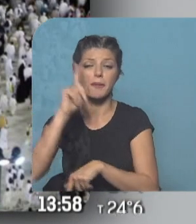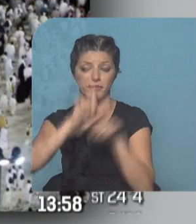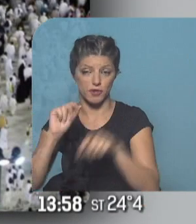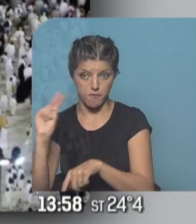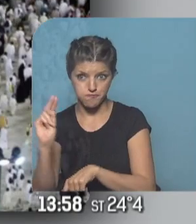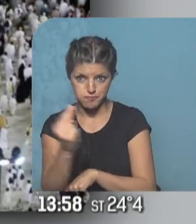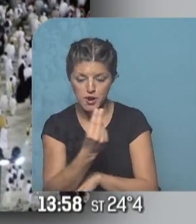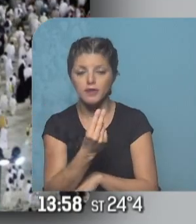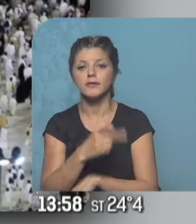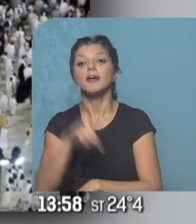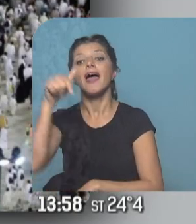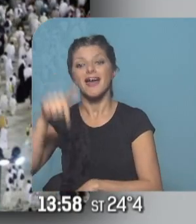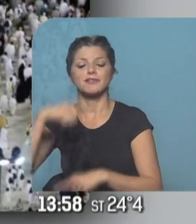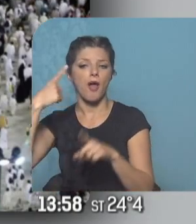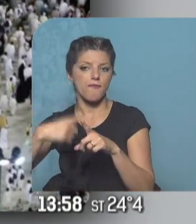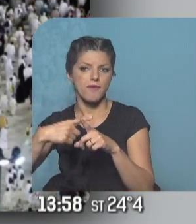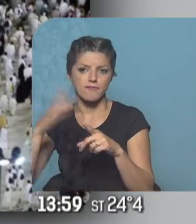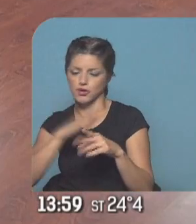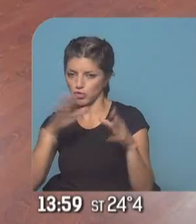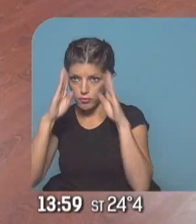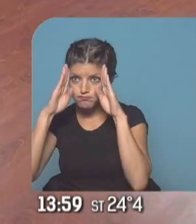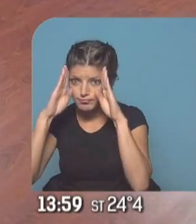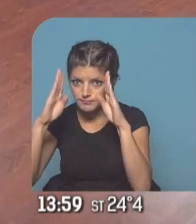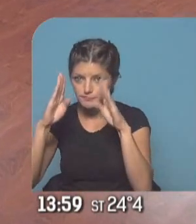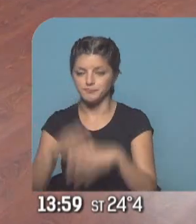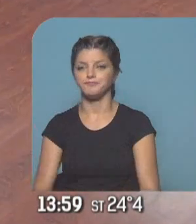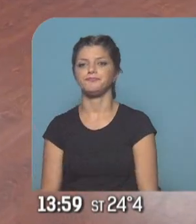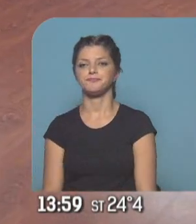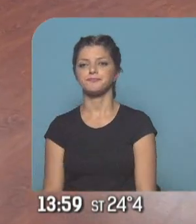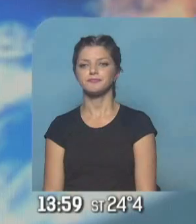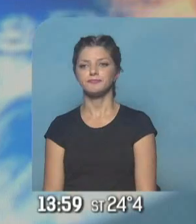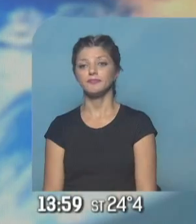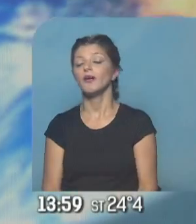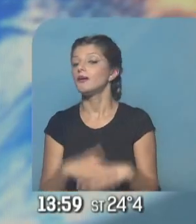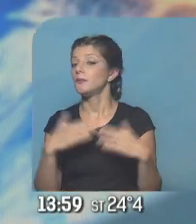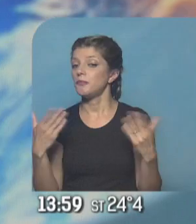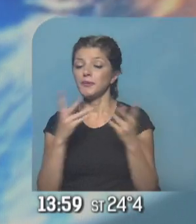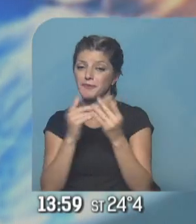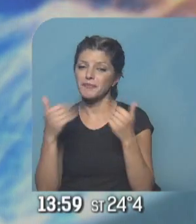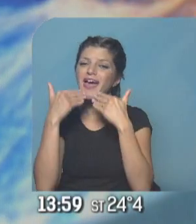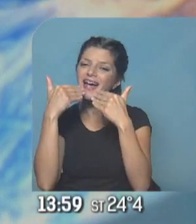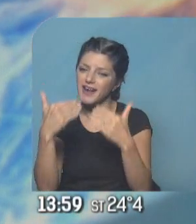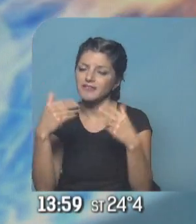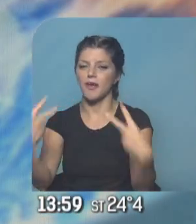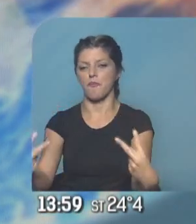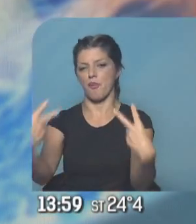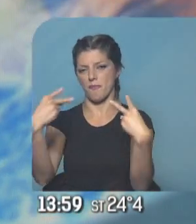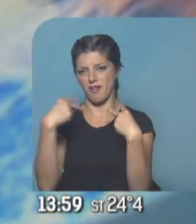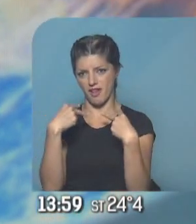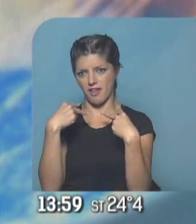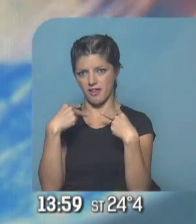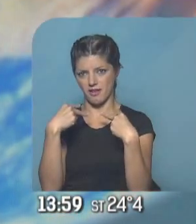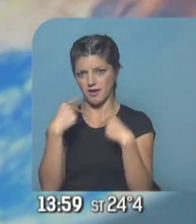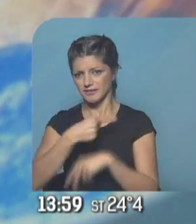ceremonia en la que precisamente están todos muy atentos. Bueno, nos estamos yendo. Les agradecemos mucho que hayan estado, como todas